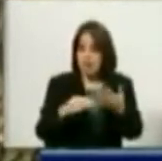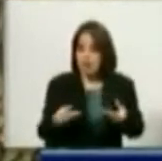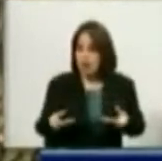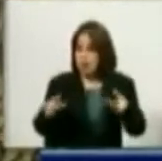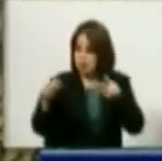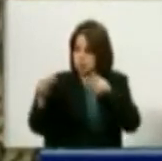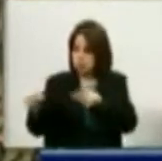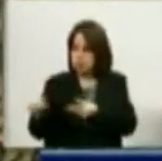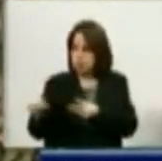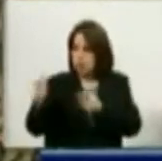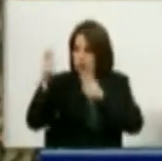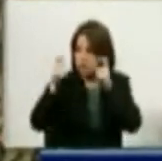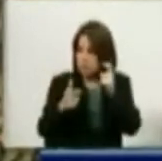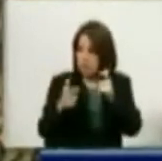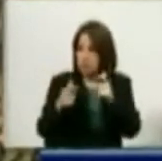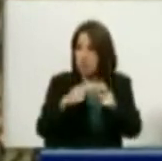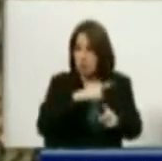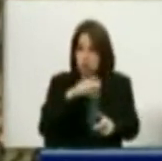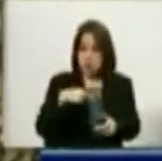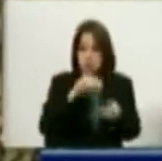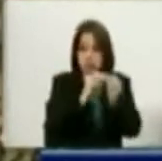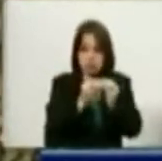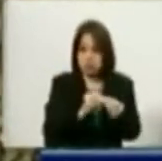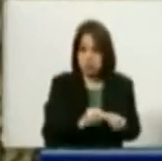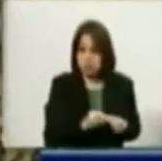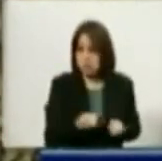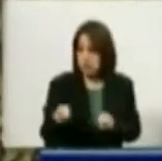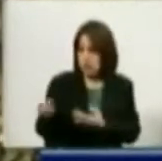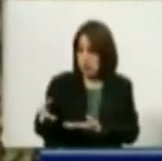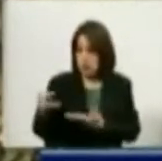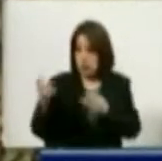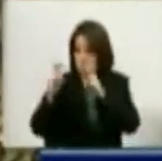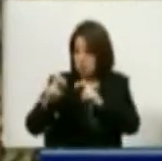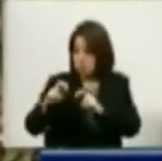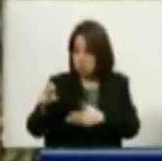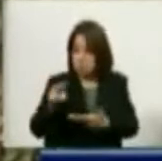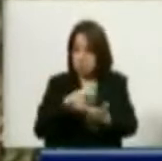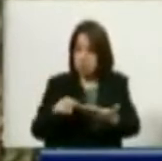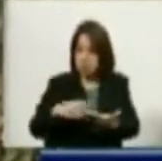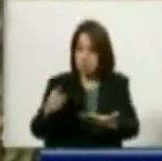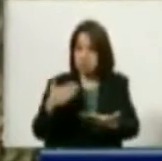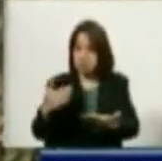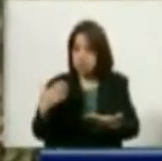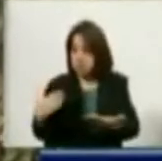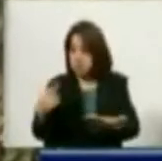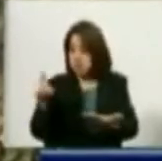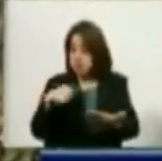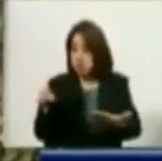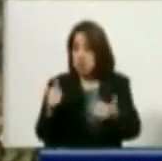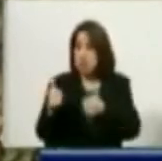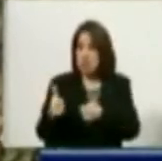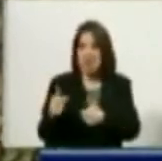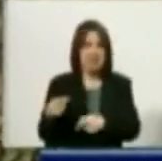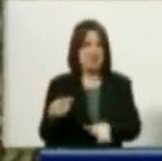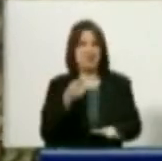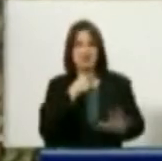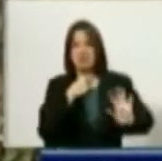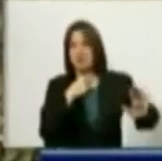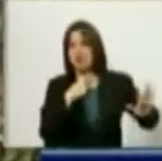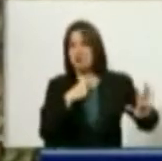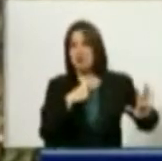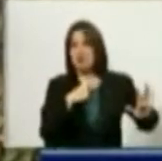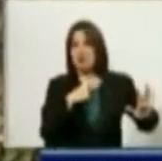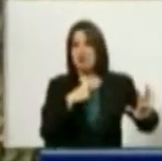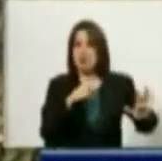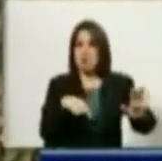Teresita lo preparaba lo preparábamos y yo se lo llevaba para que lo revisara Y como siempre nos decía ese no me gusta y a las